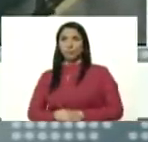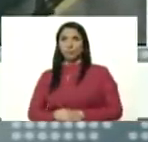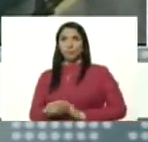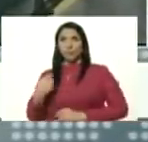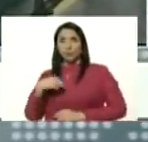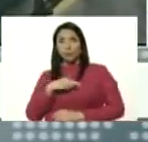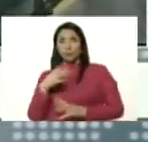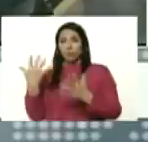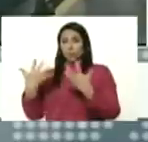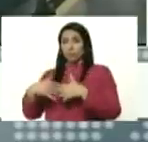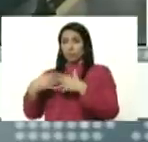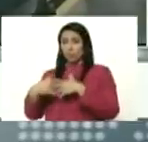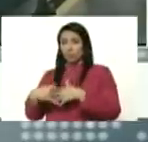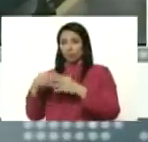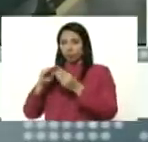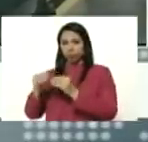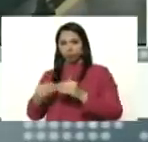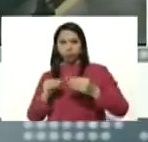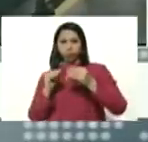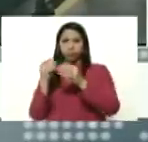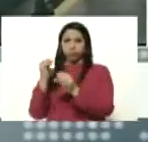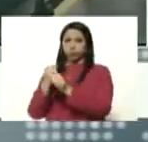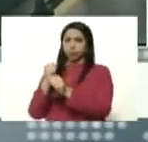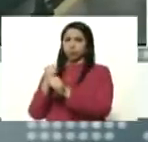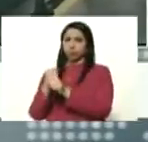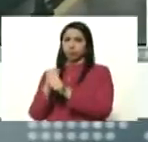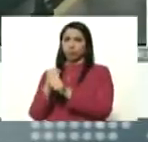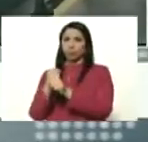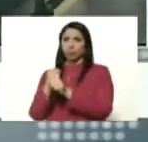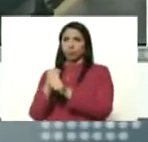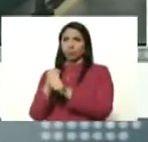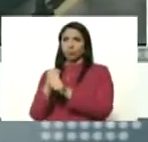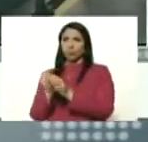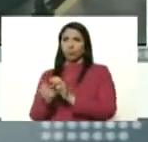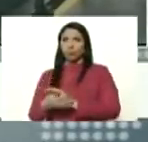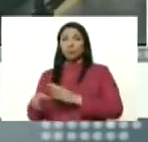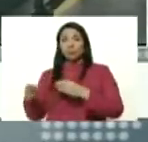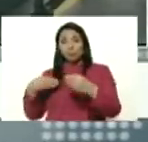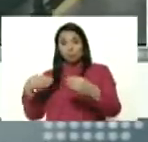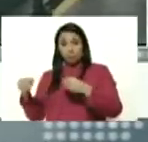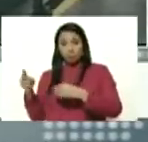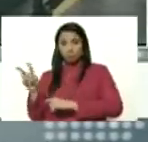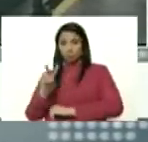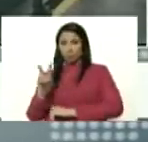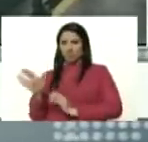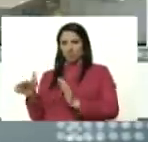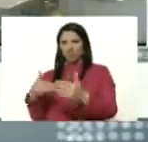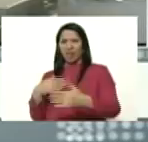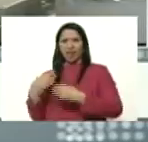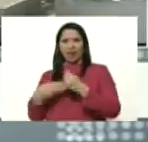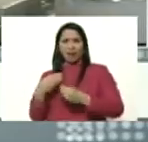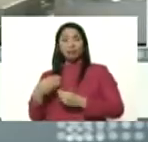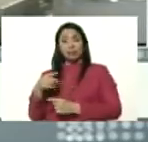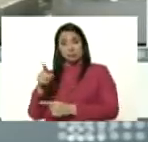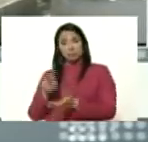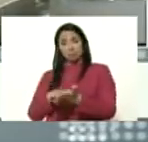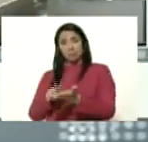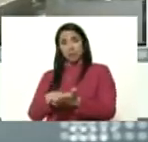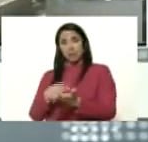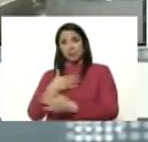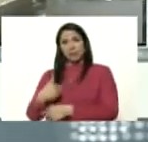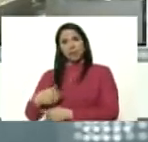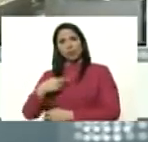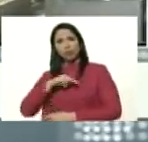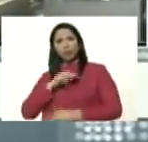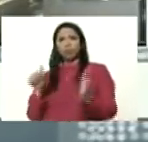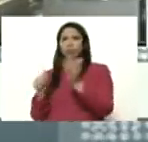en empresas recuperadas por los trabajadores, como el caso de Cartón de Venezuela, planta Petare. Y ahí de verdad, presidente, hemos encontrado una